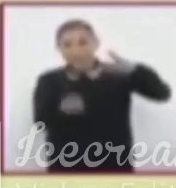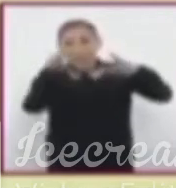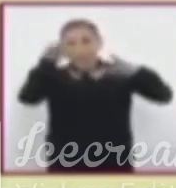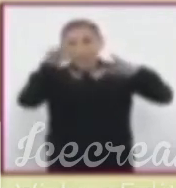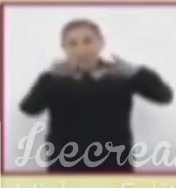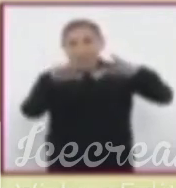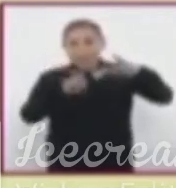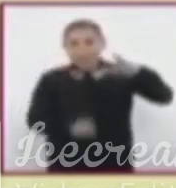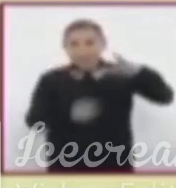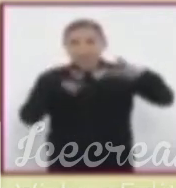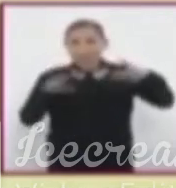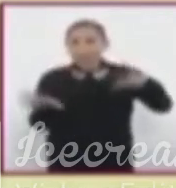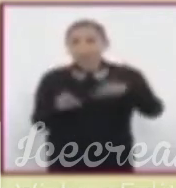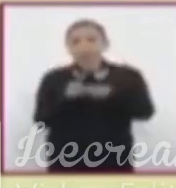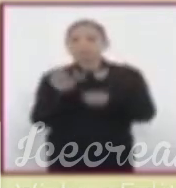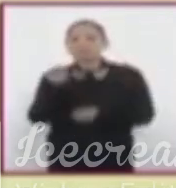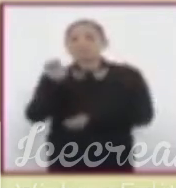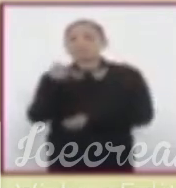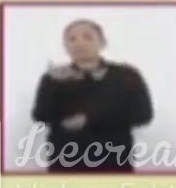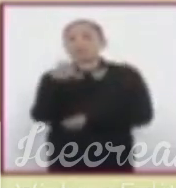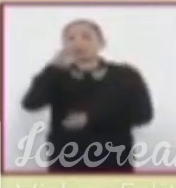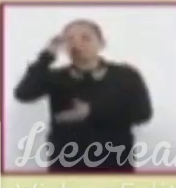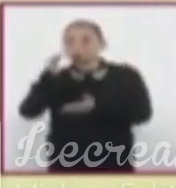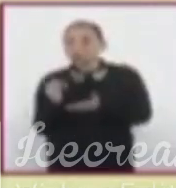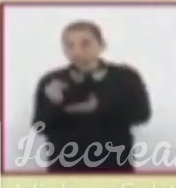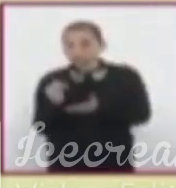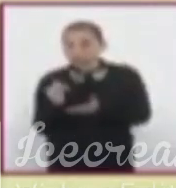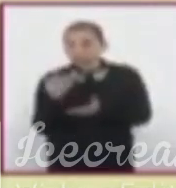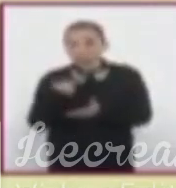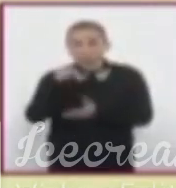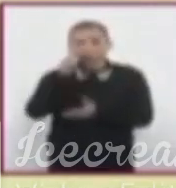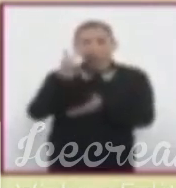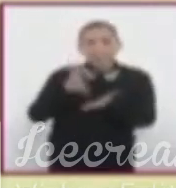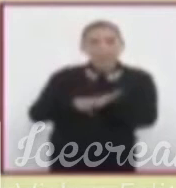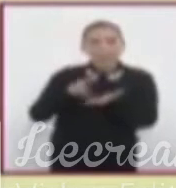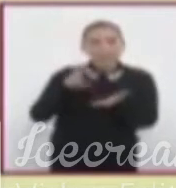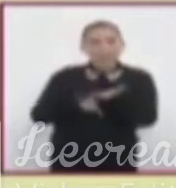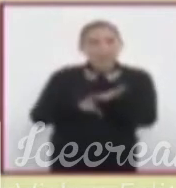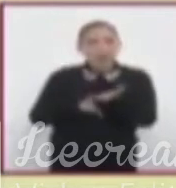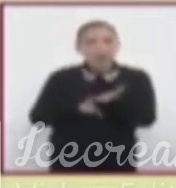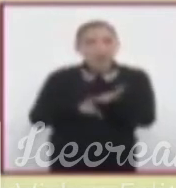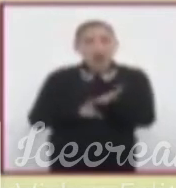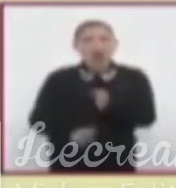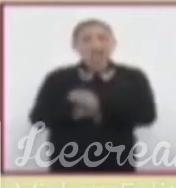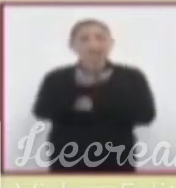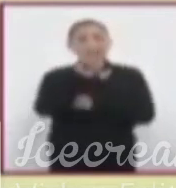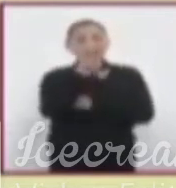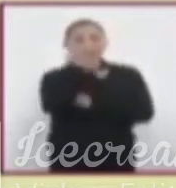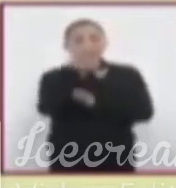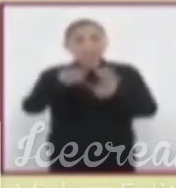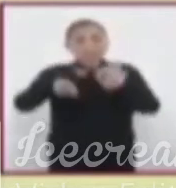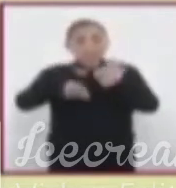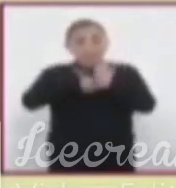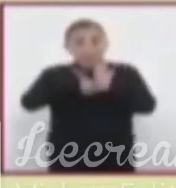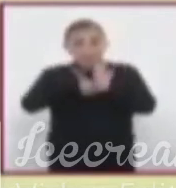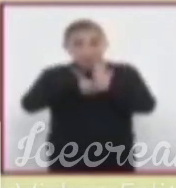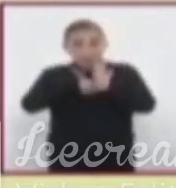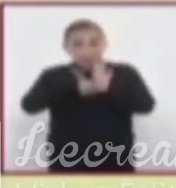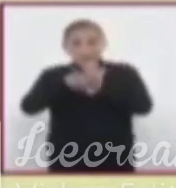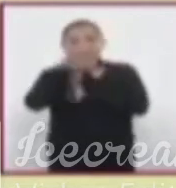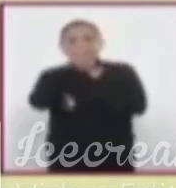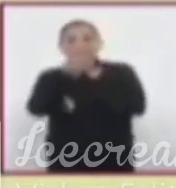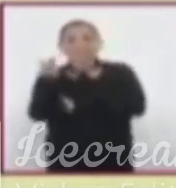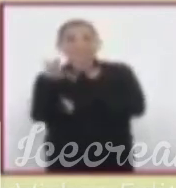de 60 pesos. Para encontrar el precio de la sudadera, restamos los 60 pesos de descuento a